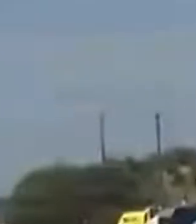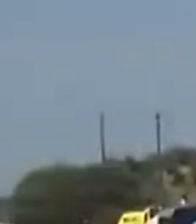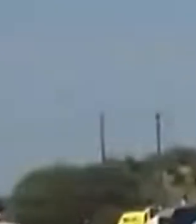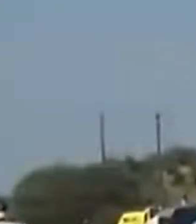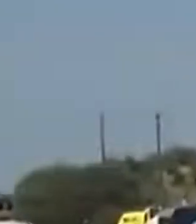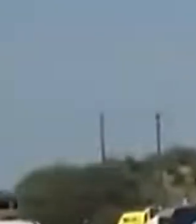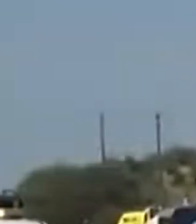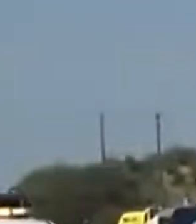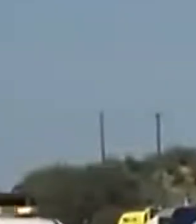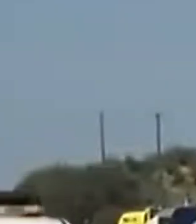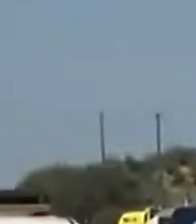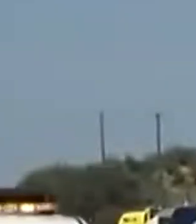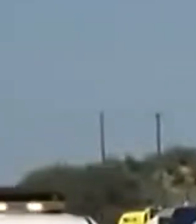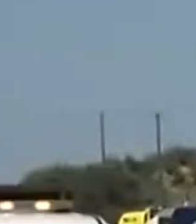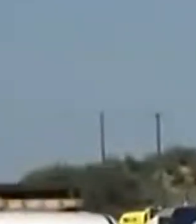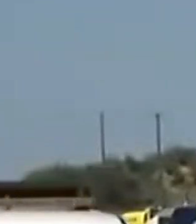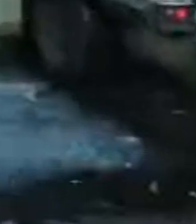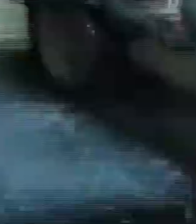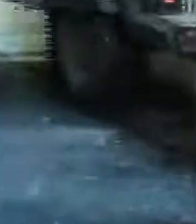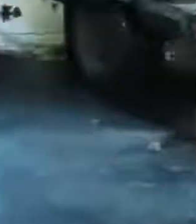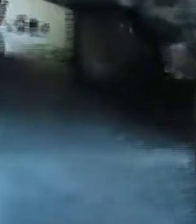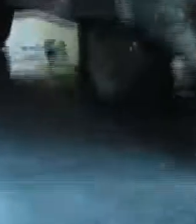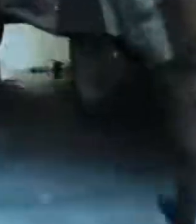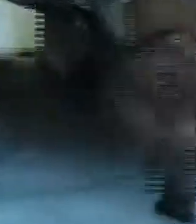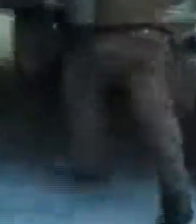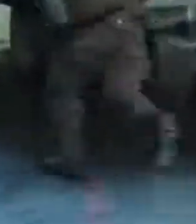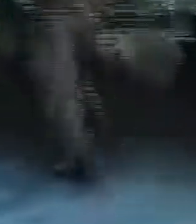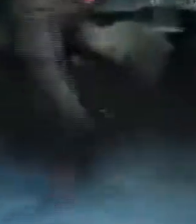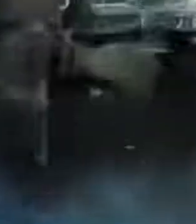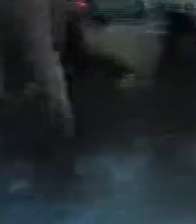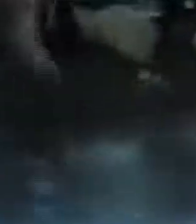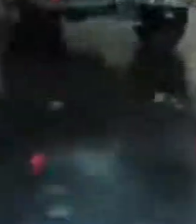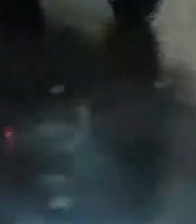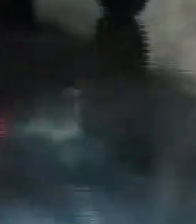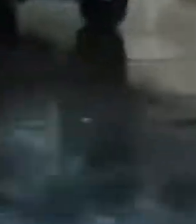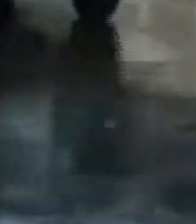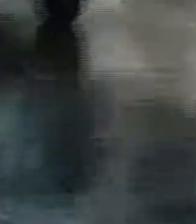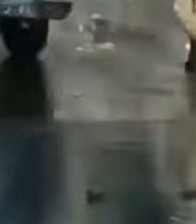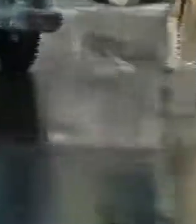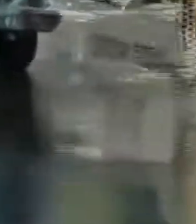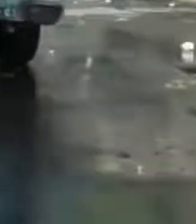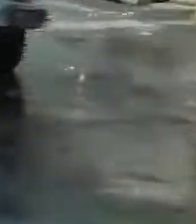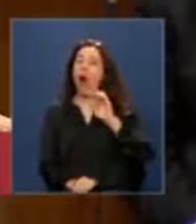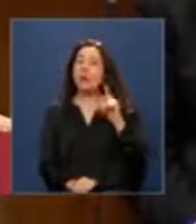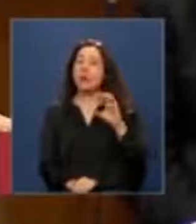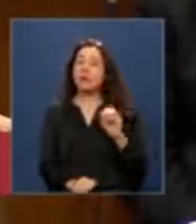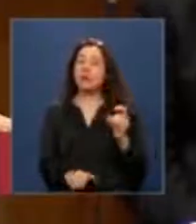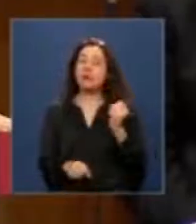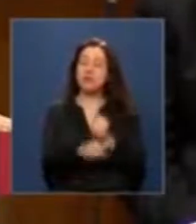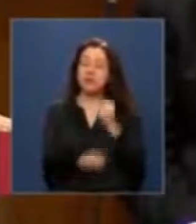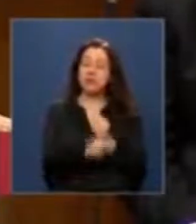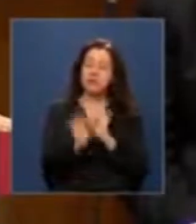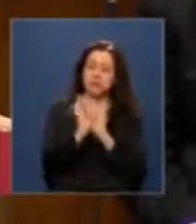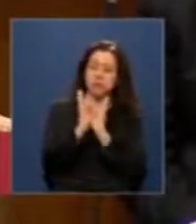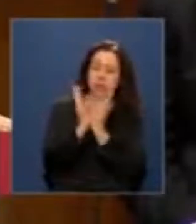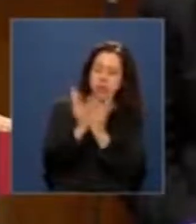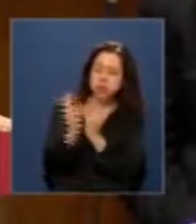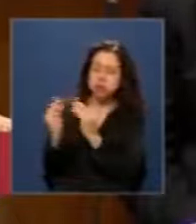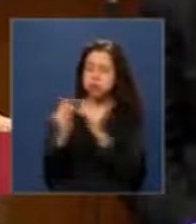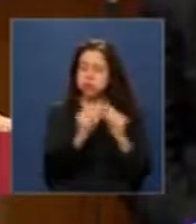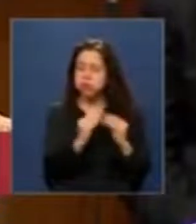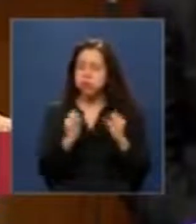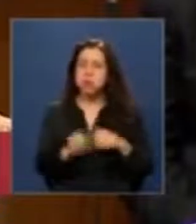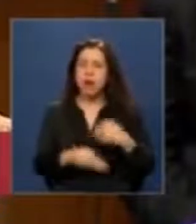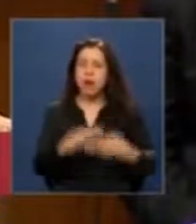potestad de la ley de seguridad interior del estado y por otra se le critica el haberla usado el ministro del interior víctor pérez en tanto